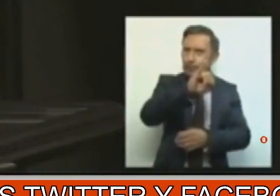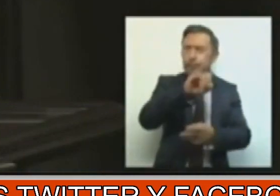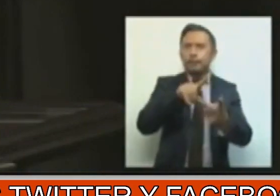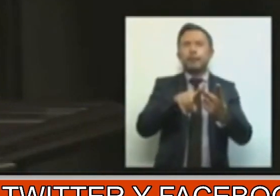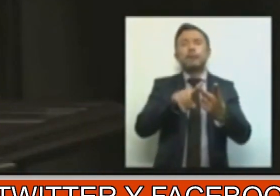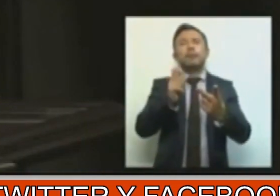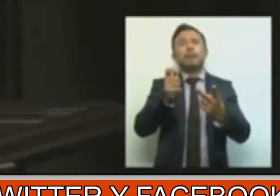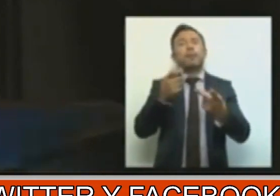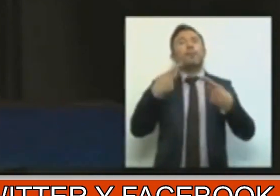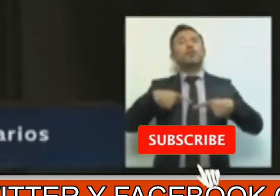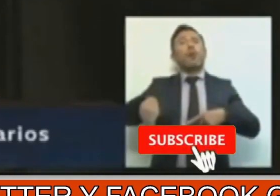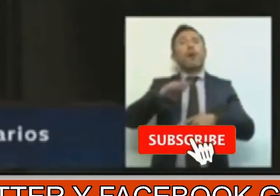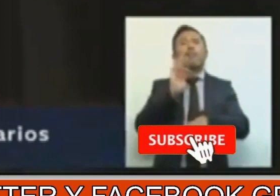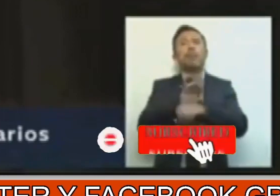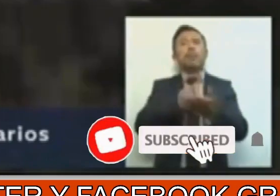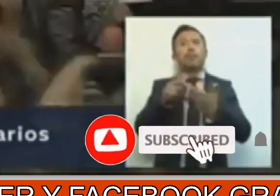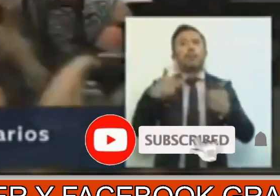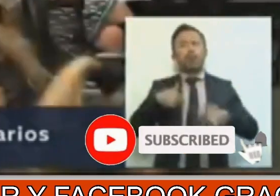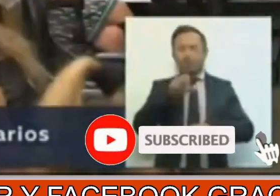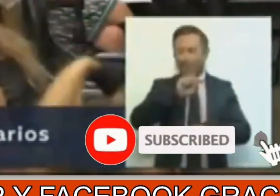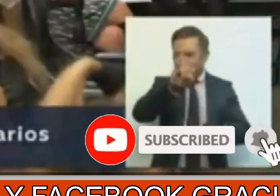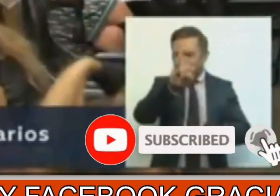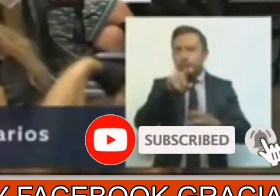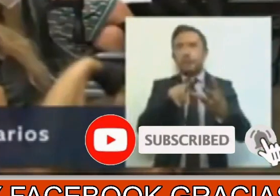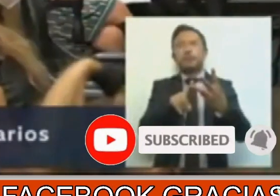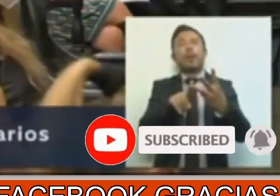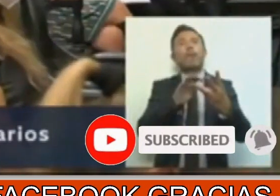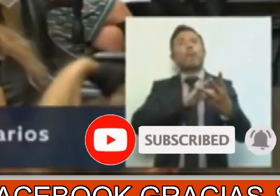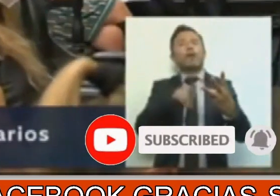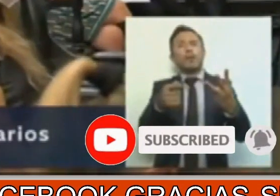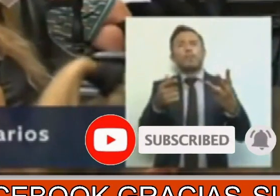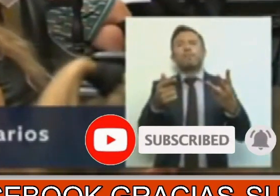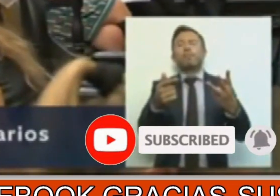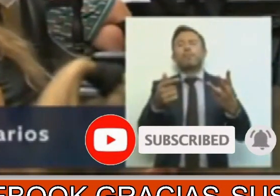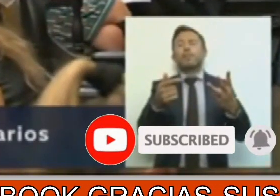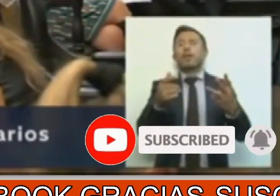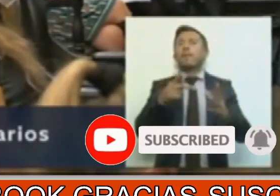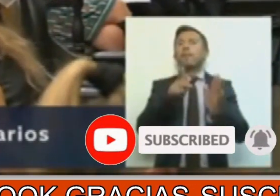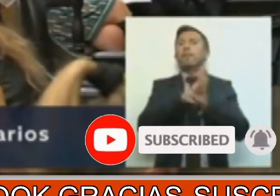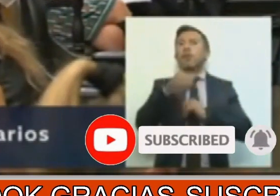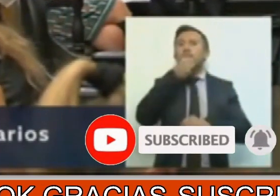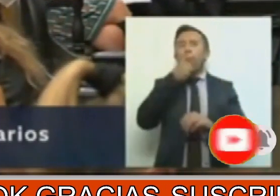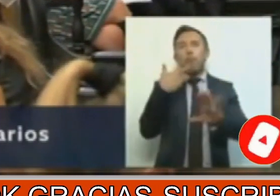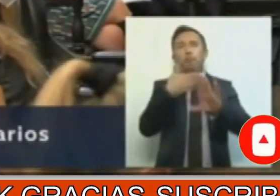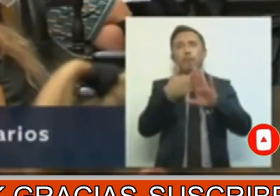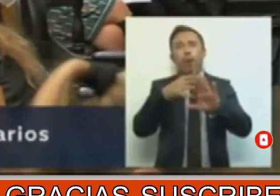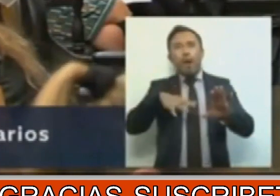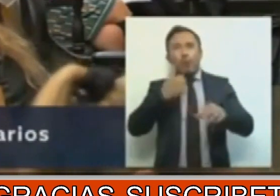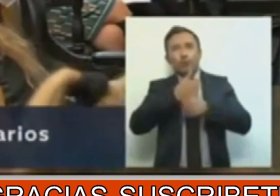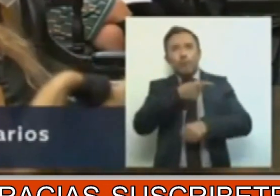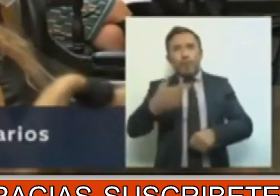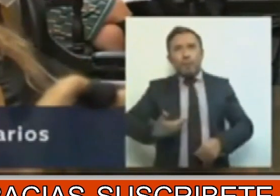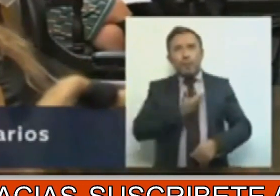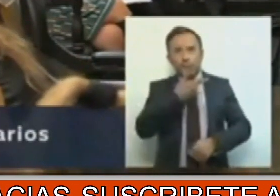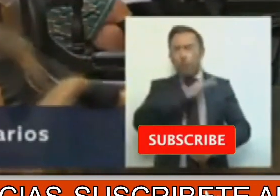de los derechos humanos, está por las víctimas de los ataques del periodismo, y que el presidente va a cumplir